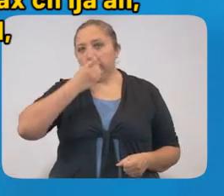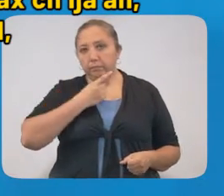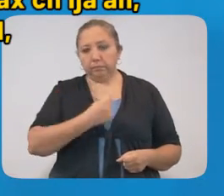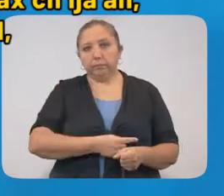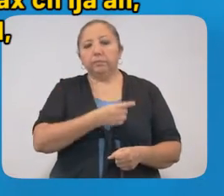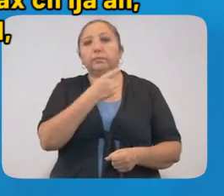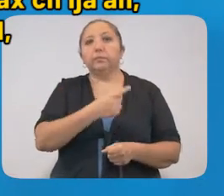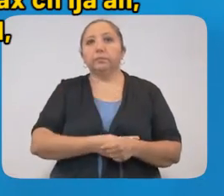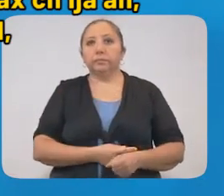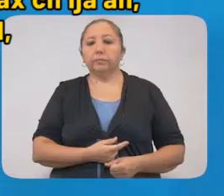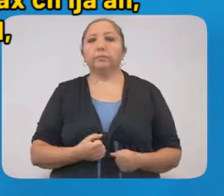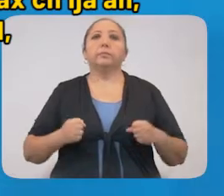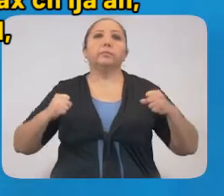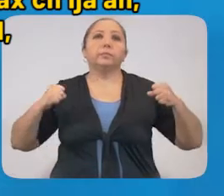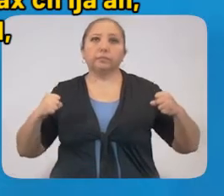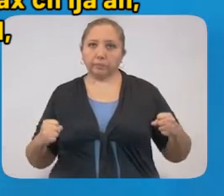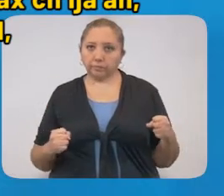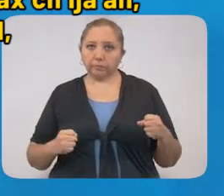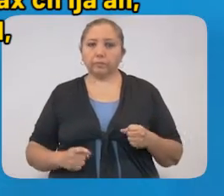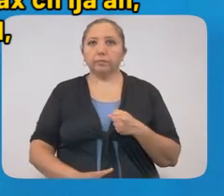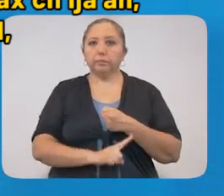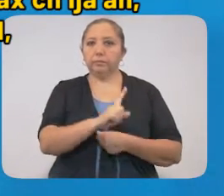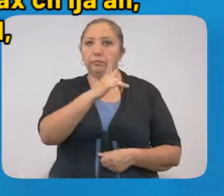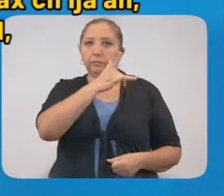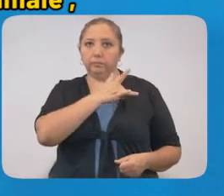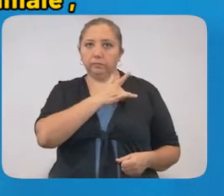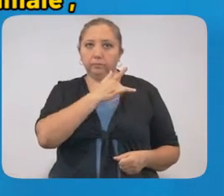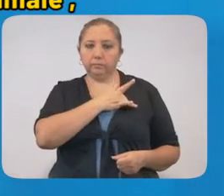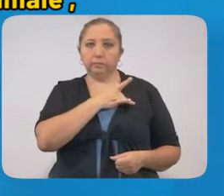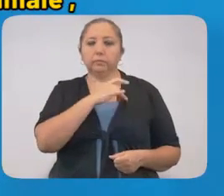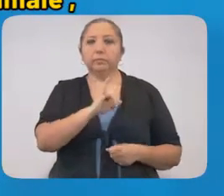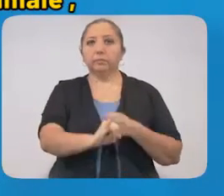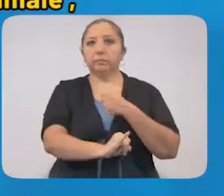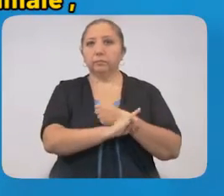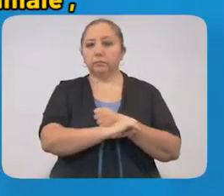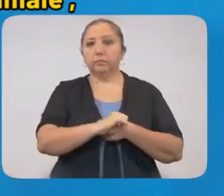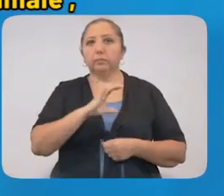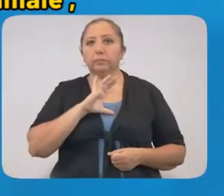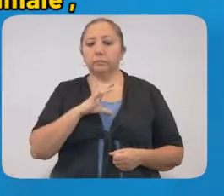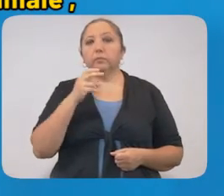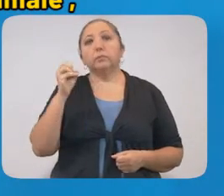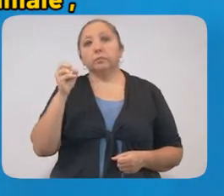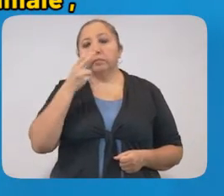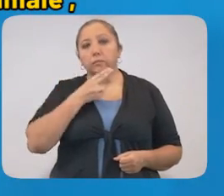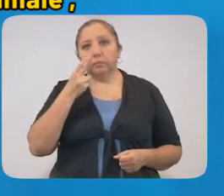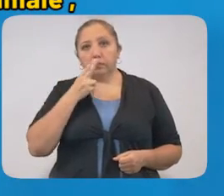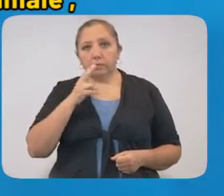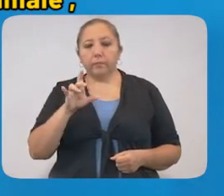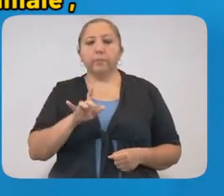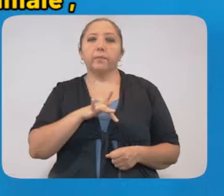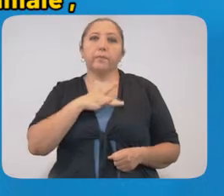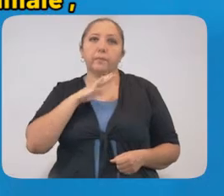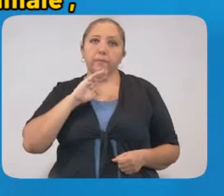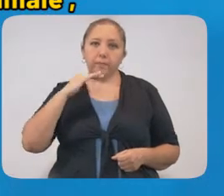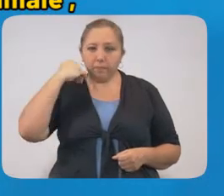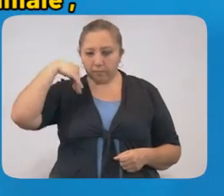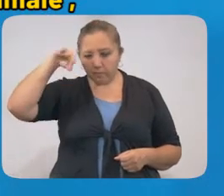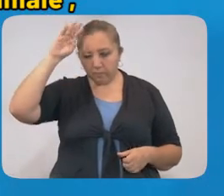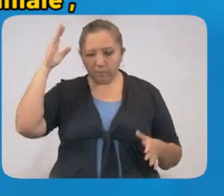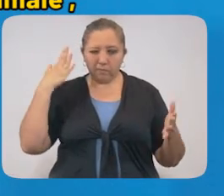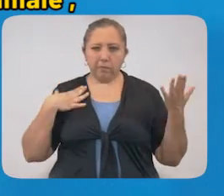diabetes, hipertensión, sobrepeso, problemas cardíacos, VIH, cáncer o tabaquismo, si presentan